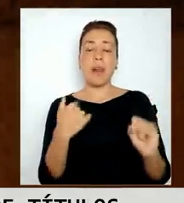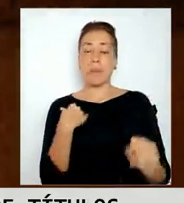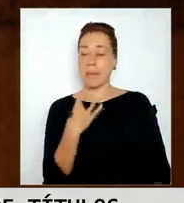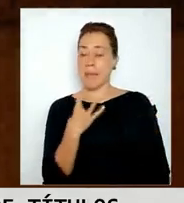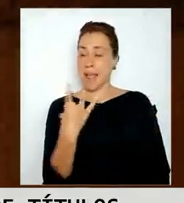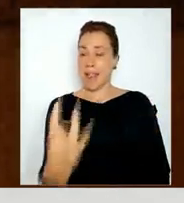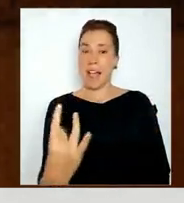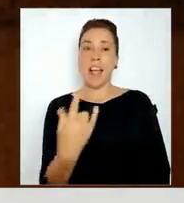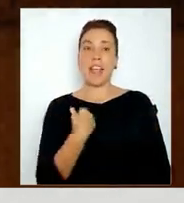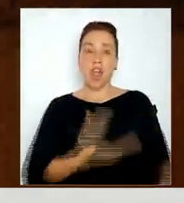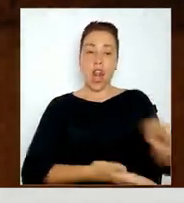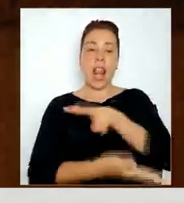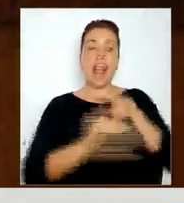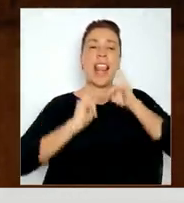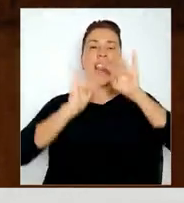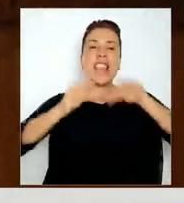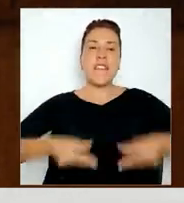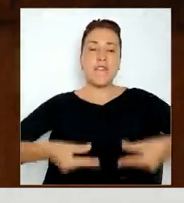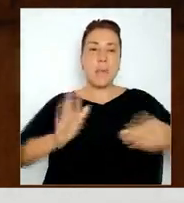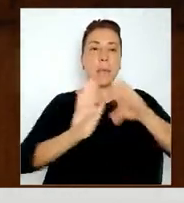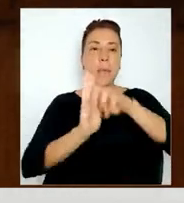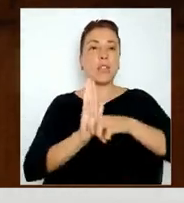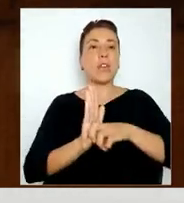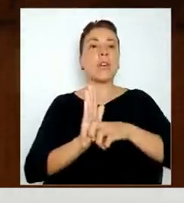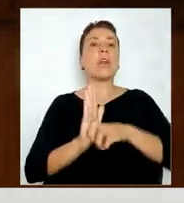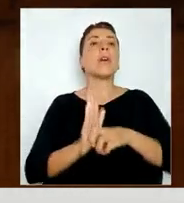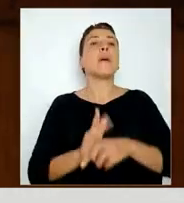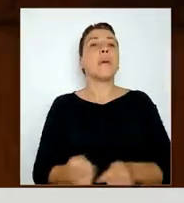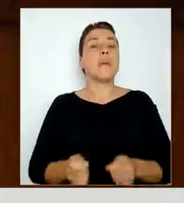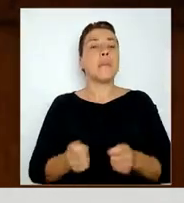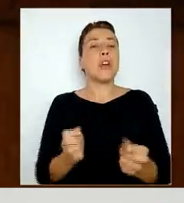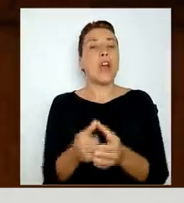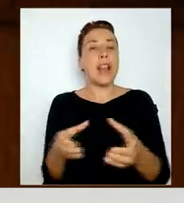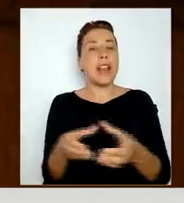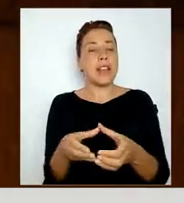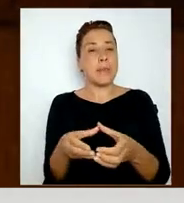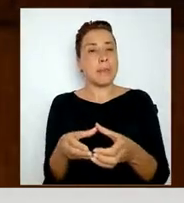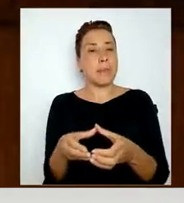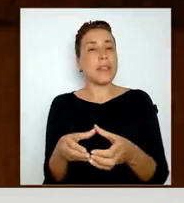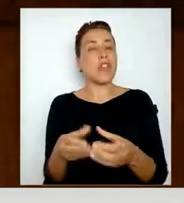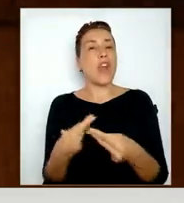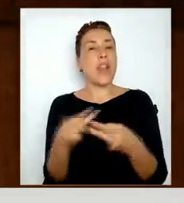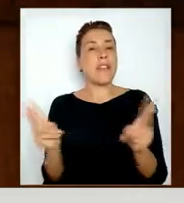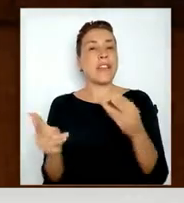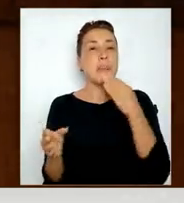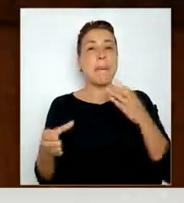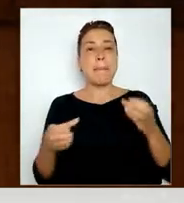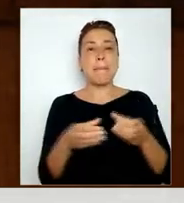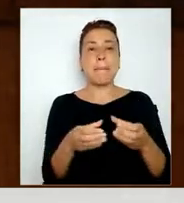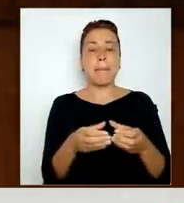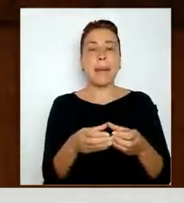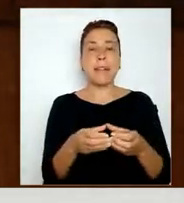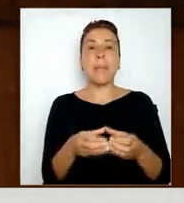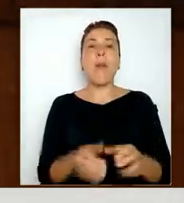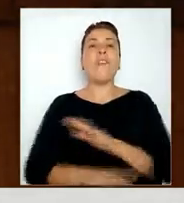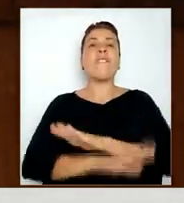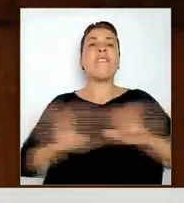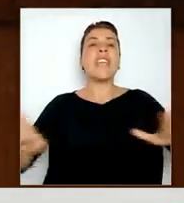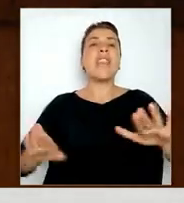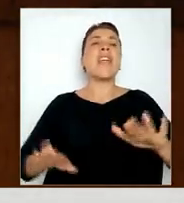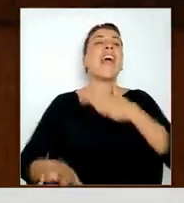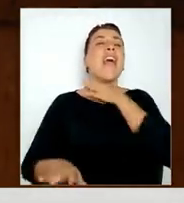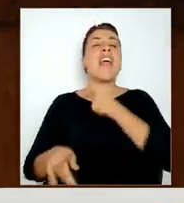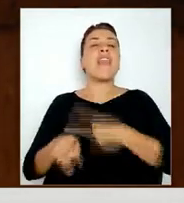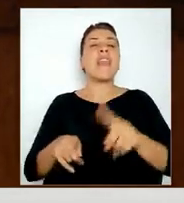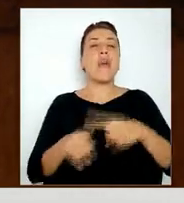que presentó Esta diputación junto a la bancada liberal y junto también a la bancada por el fin a la deuda educativa dicho